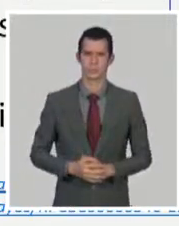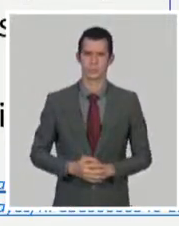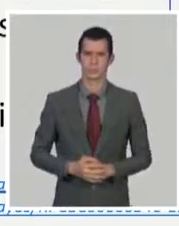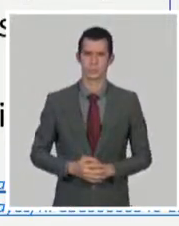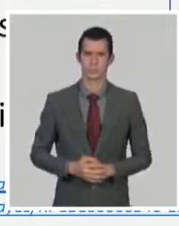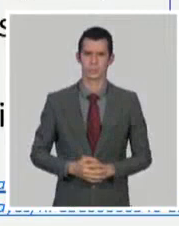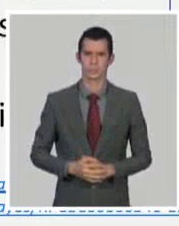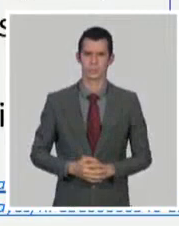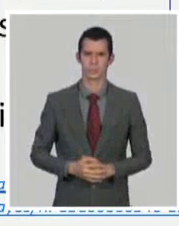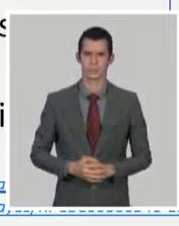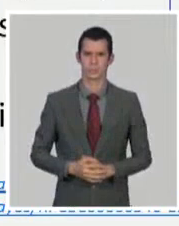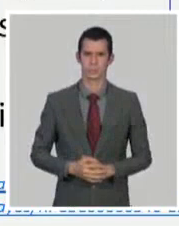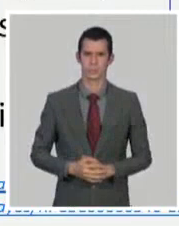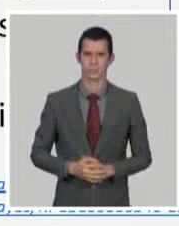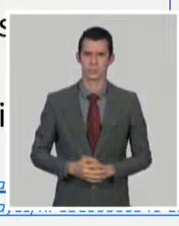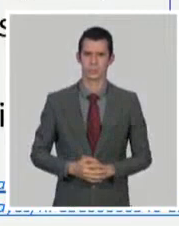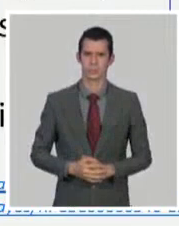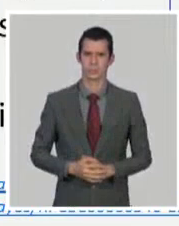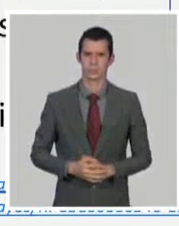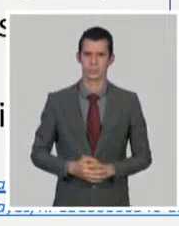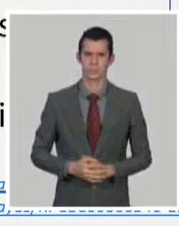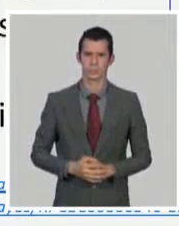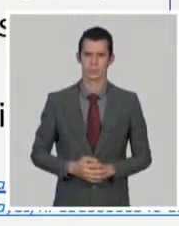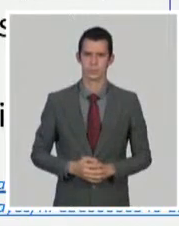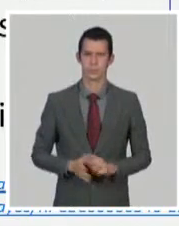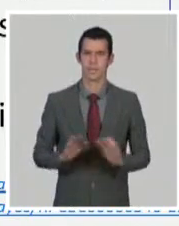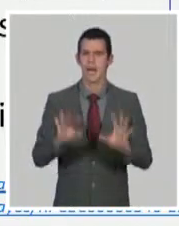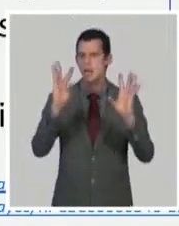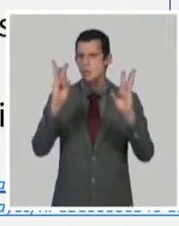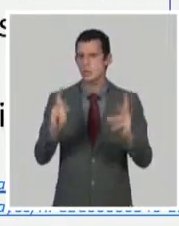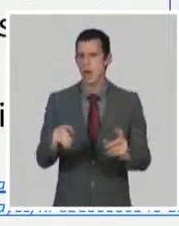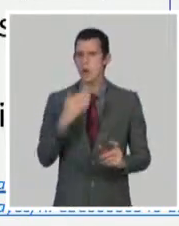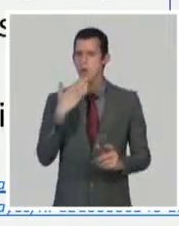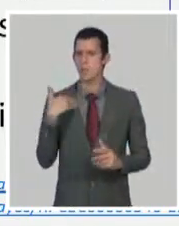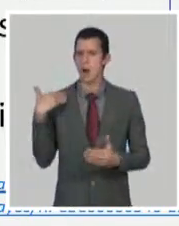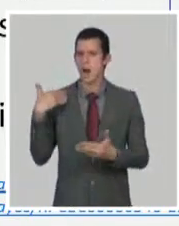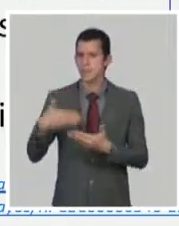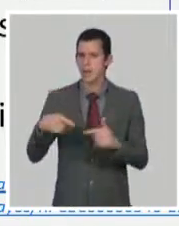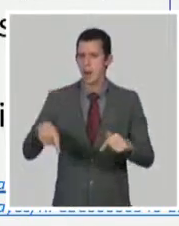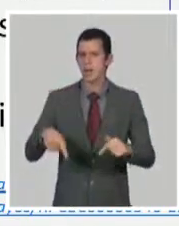inmunización. El candidato a vacunar ha demostrado ser seguro y bien tolerado. Los